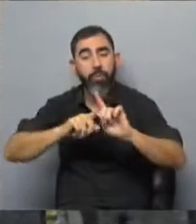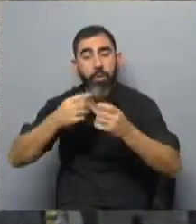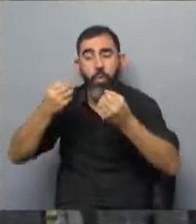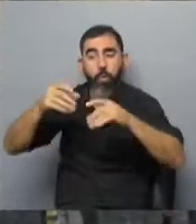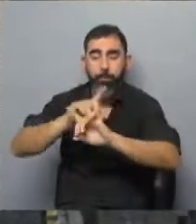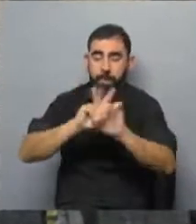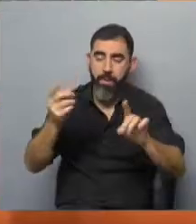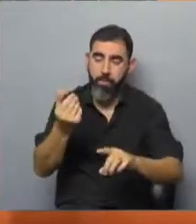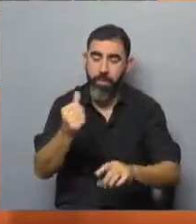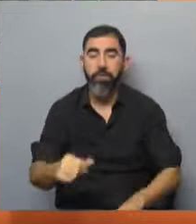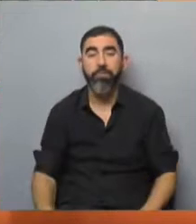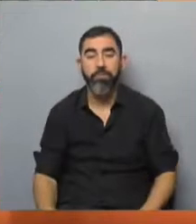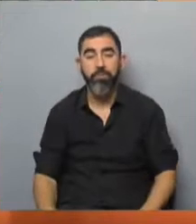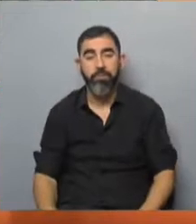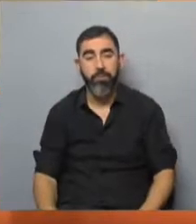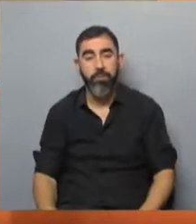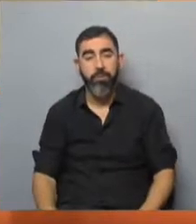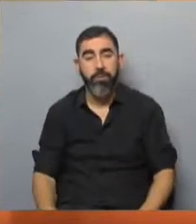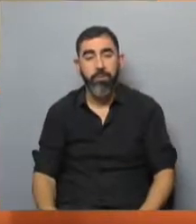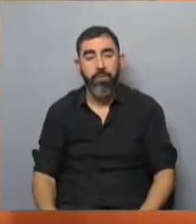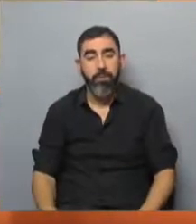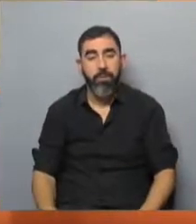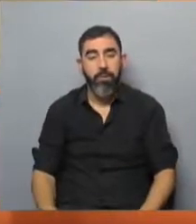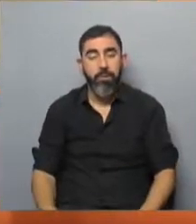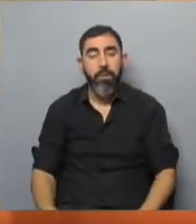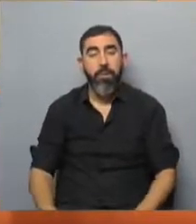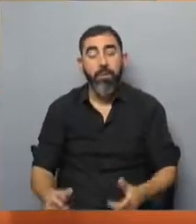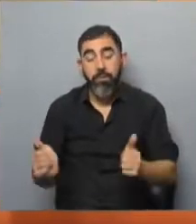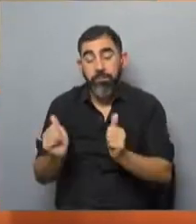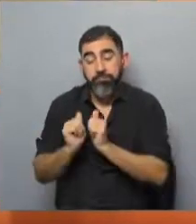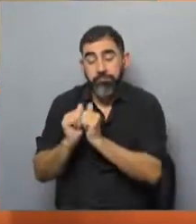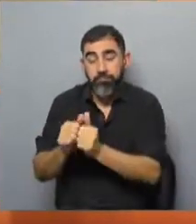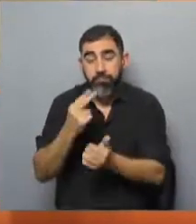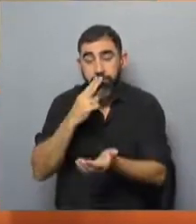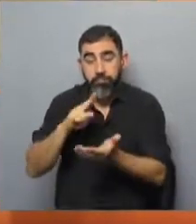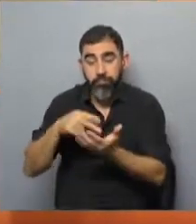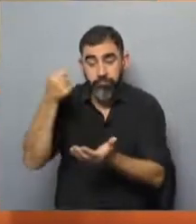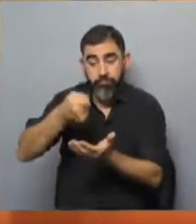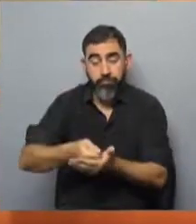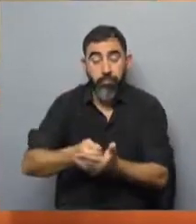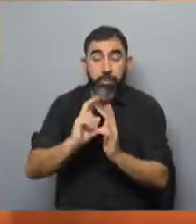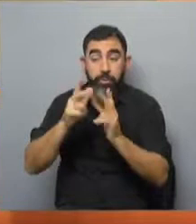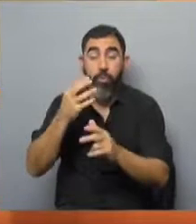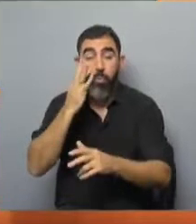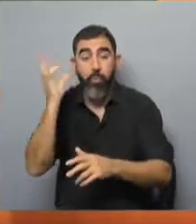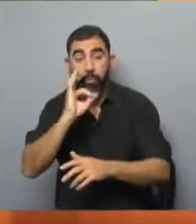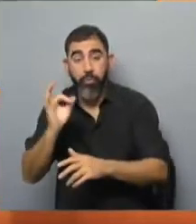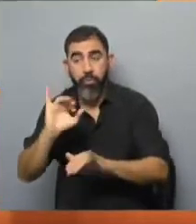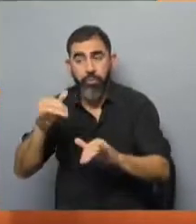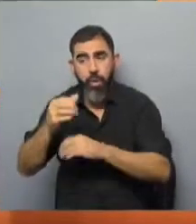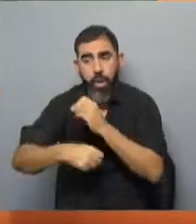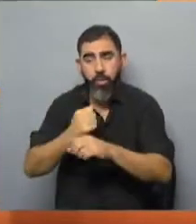pierda recursos. Tenemos que estar juntos con los contribuyentes, porque siempre se les dijo que era transitorio, y esto viene desde el